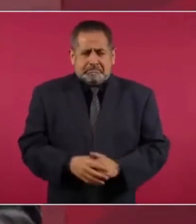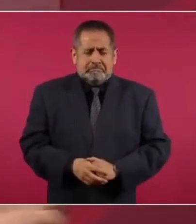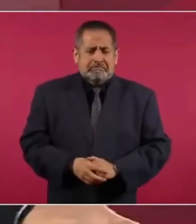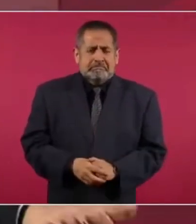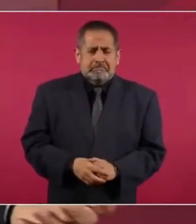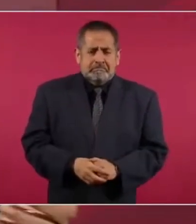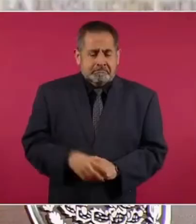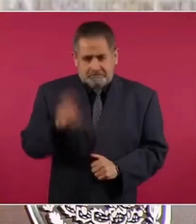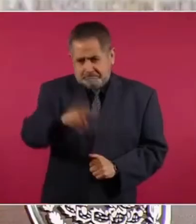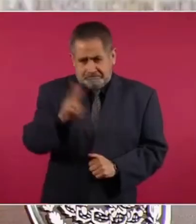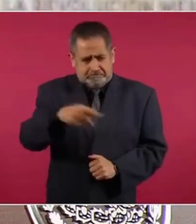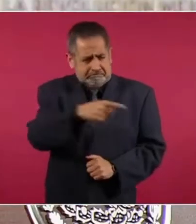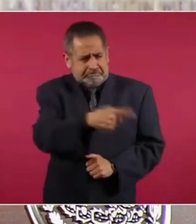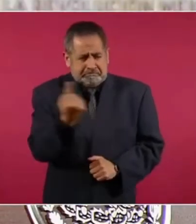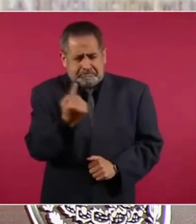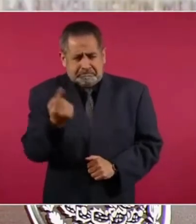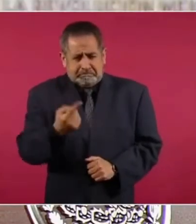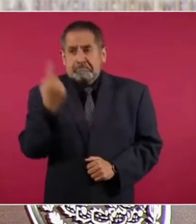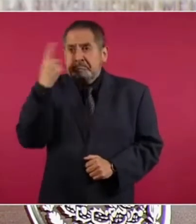La verdad,